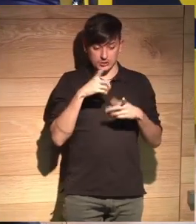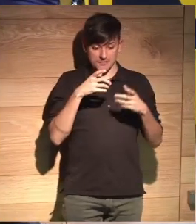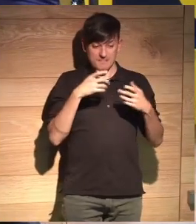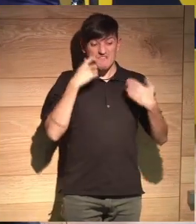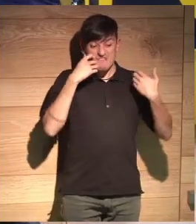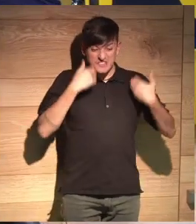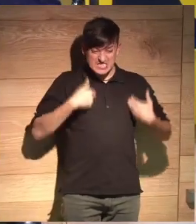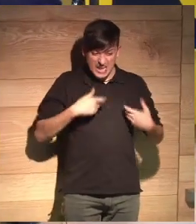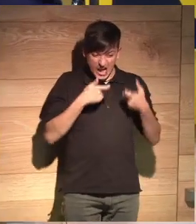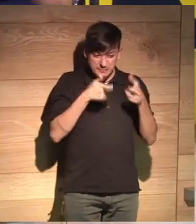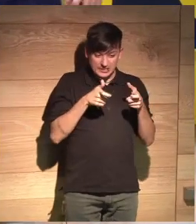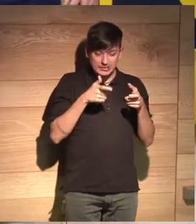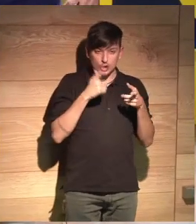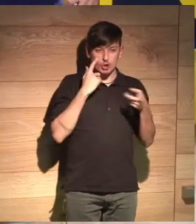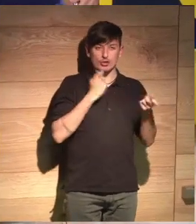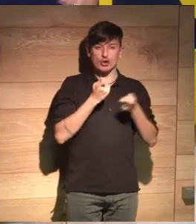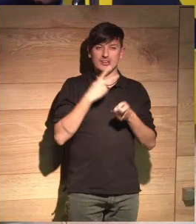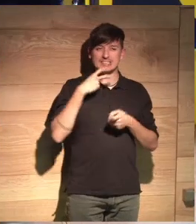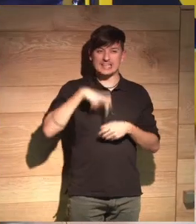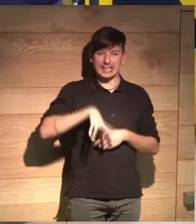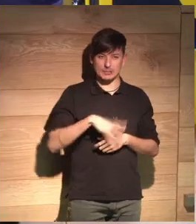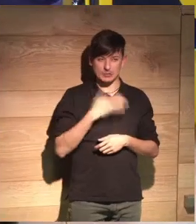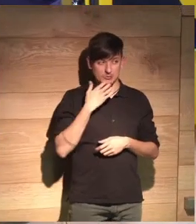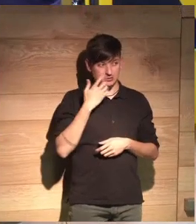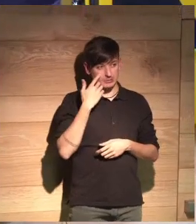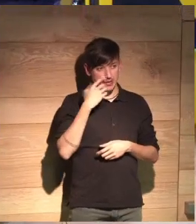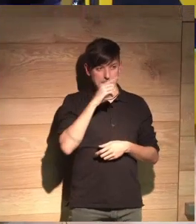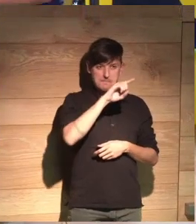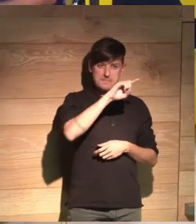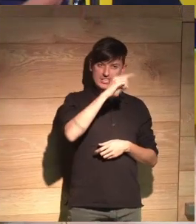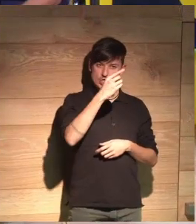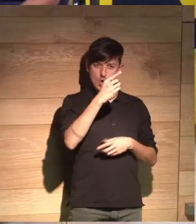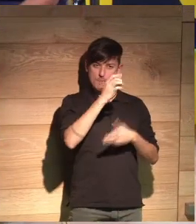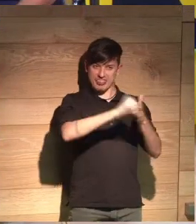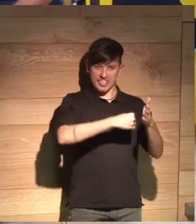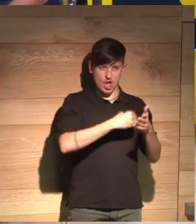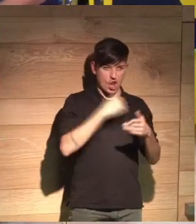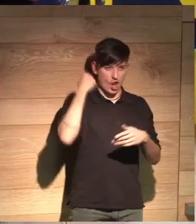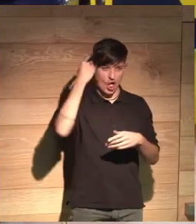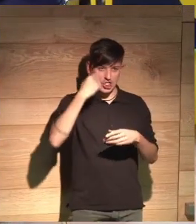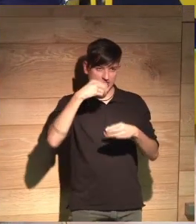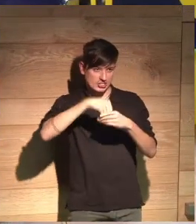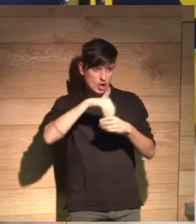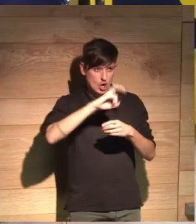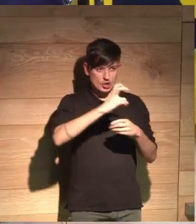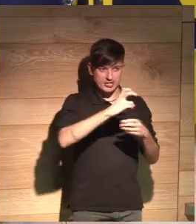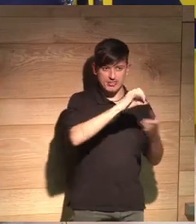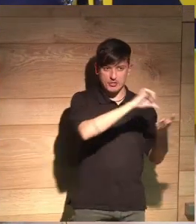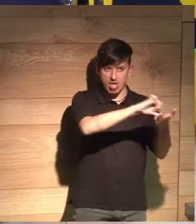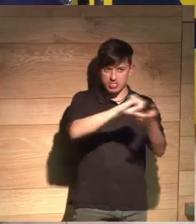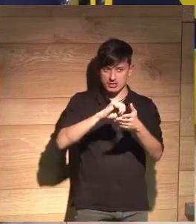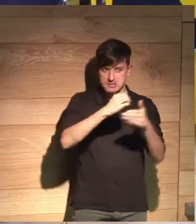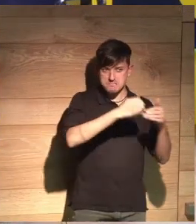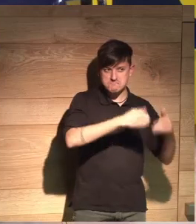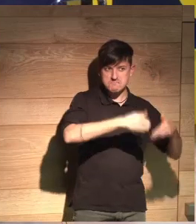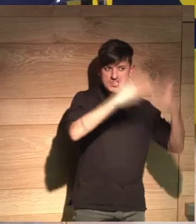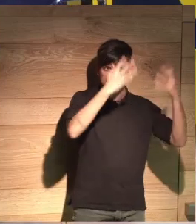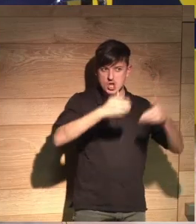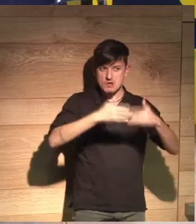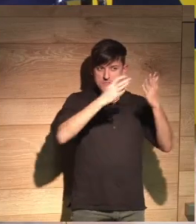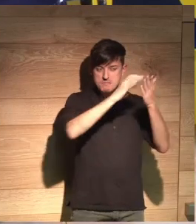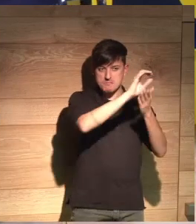pero si me di si miramos por ejemplo los apartamentos vacíos en londres en otras ciudades hay gente que no contribuye